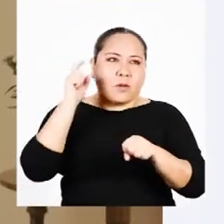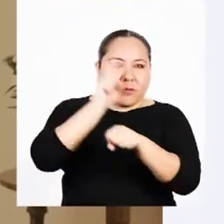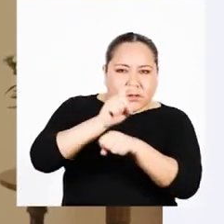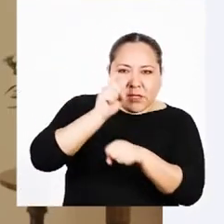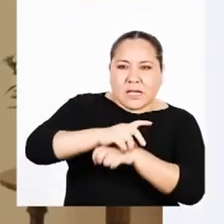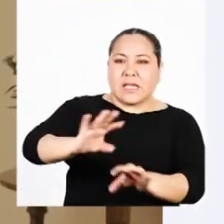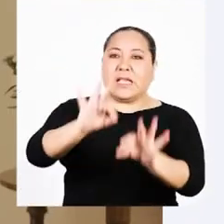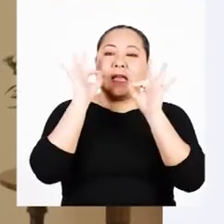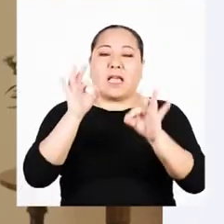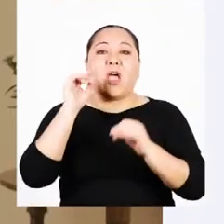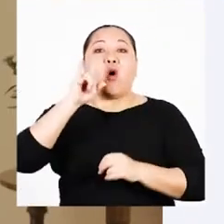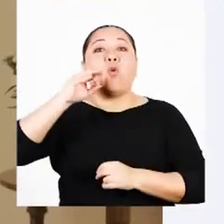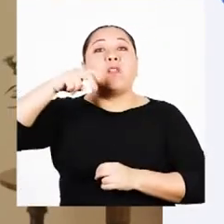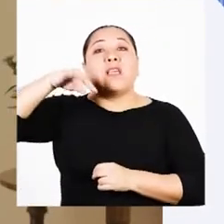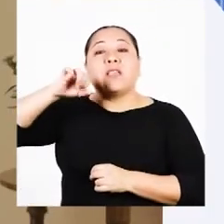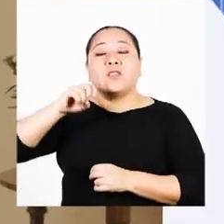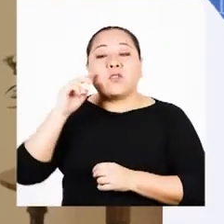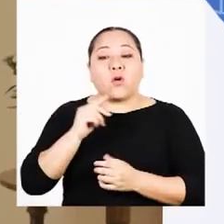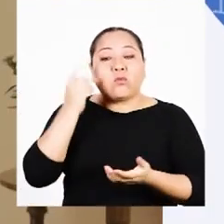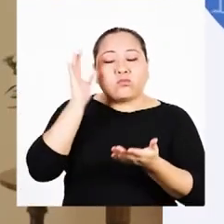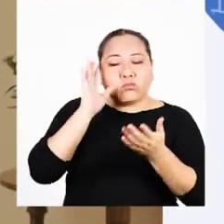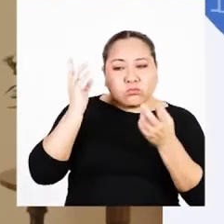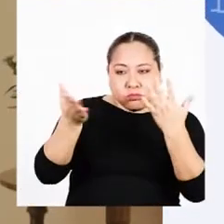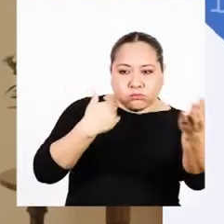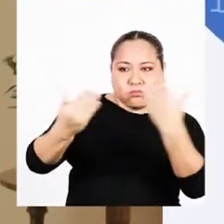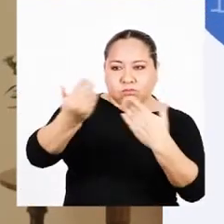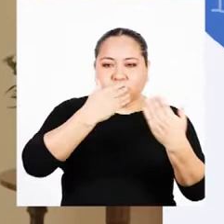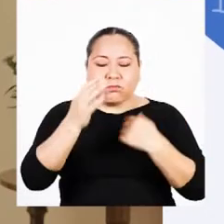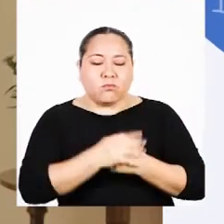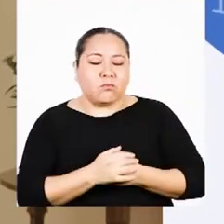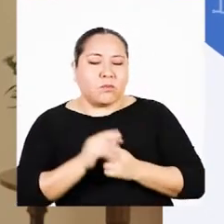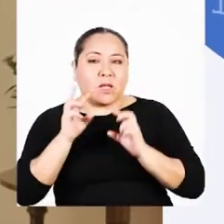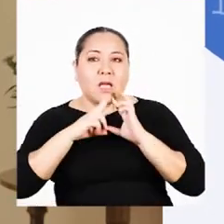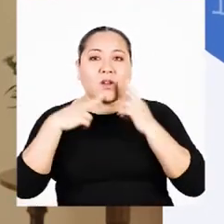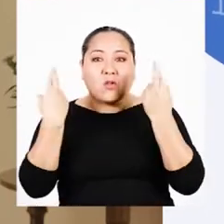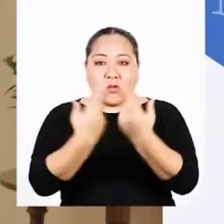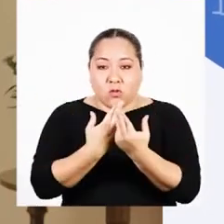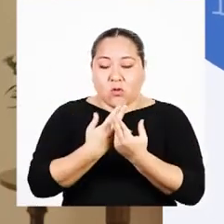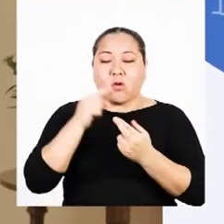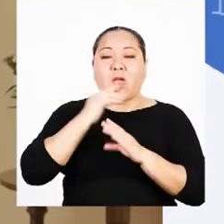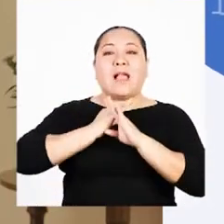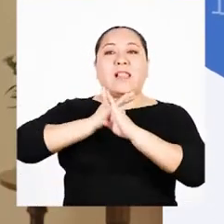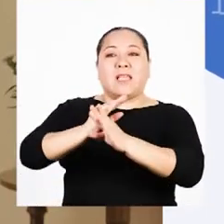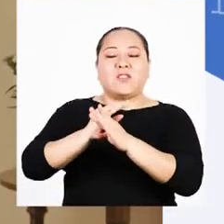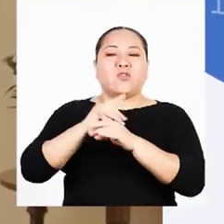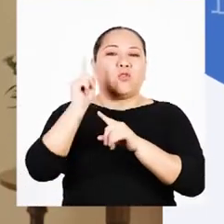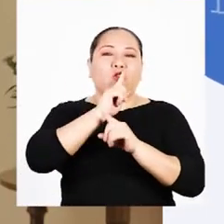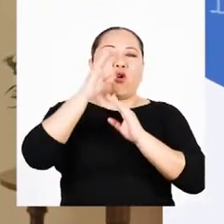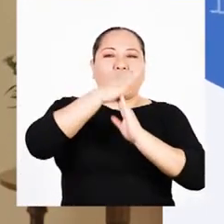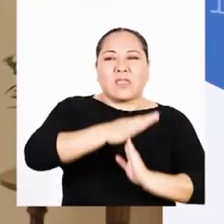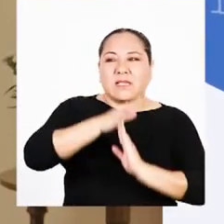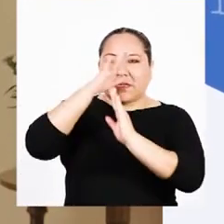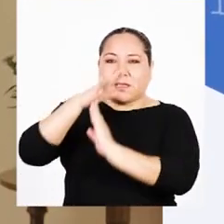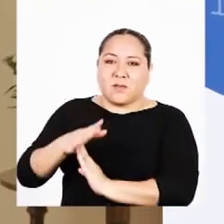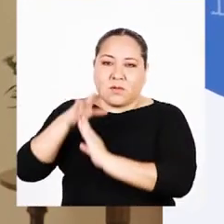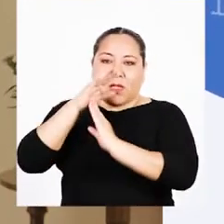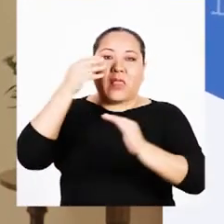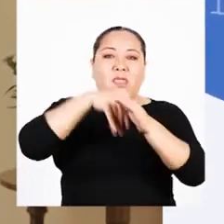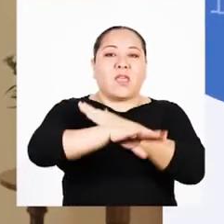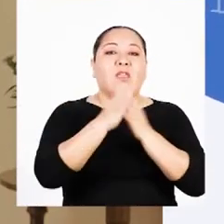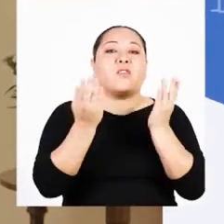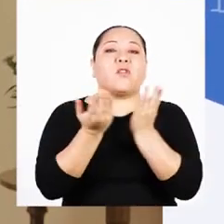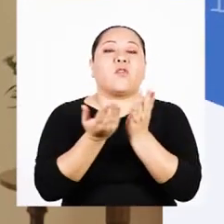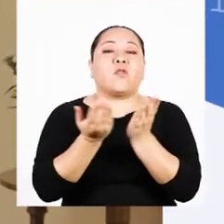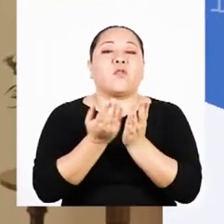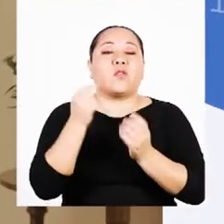con formación de calidad, la UNESCO realizó la Convención relativa a la lucha contra las discriminaciones